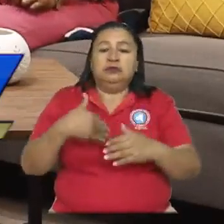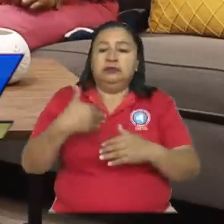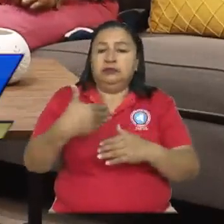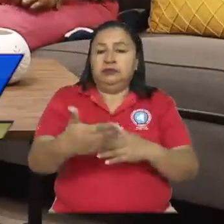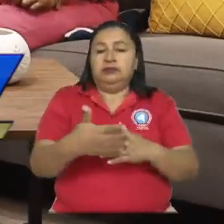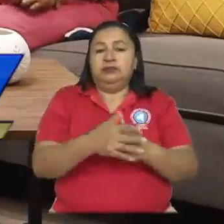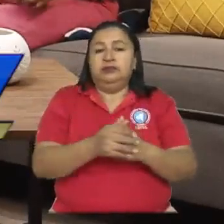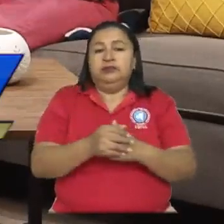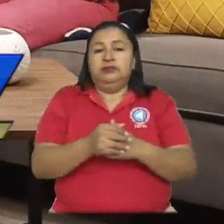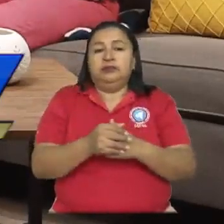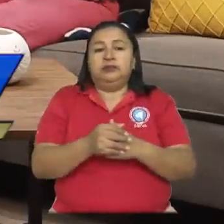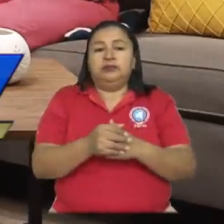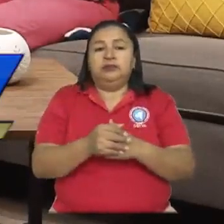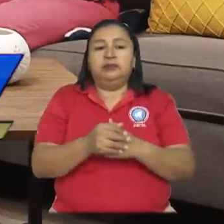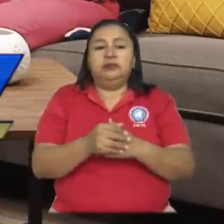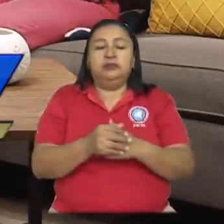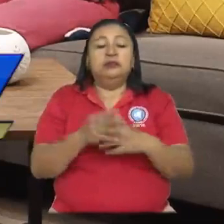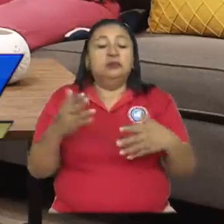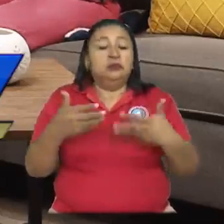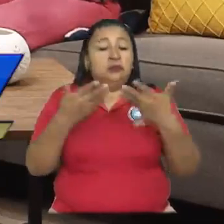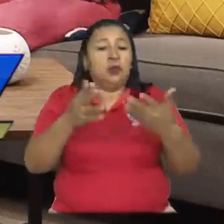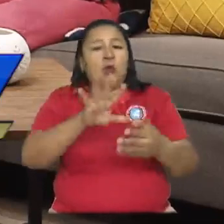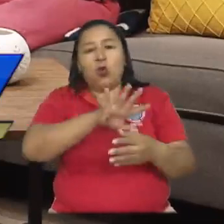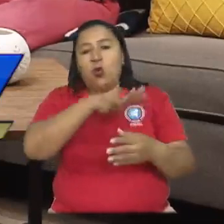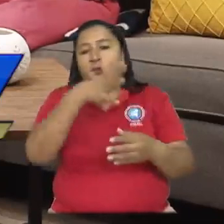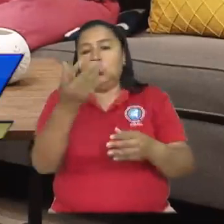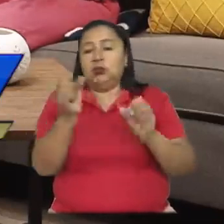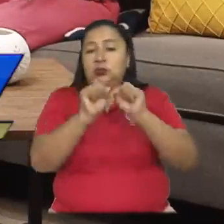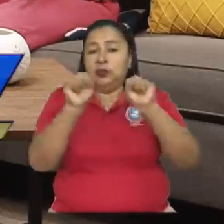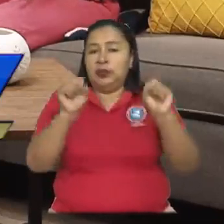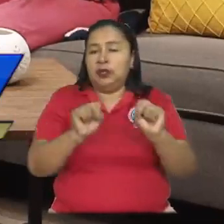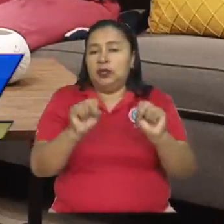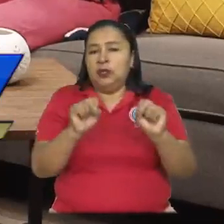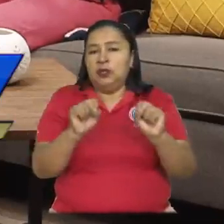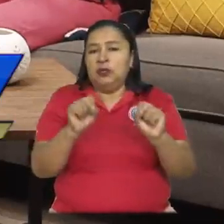también brindamos otras capacitaciones, tal vez